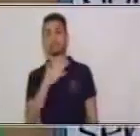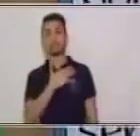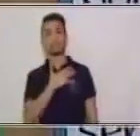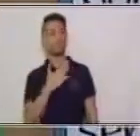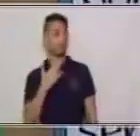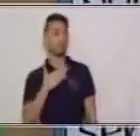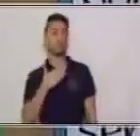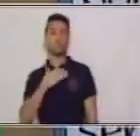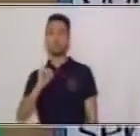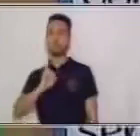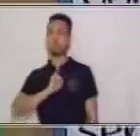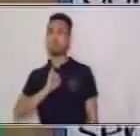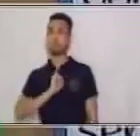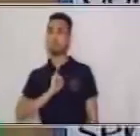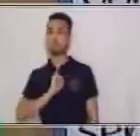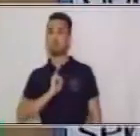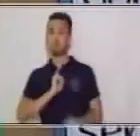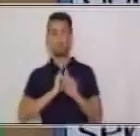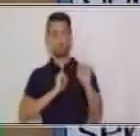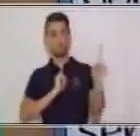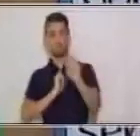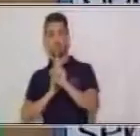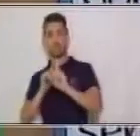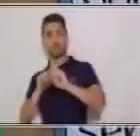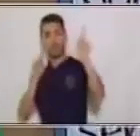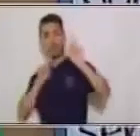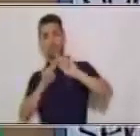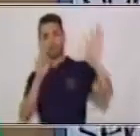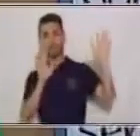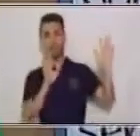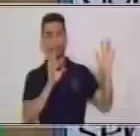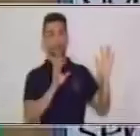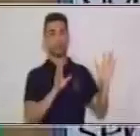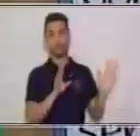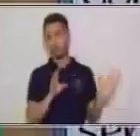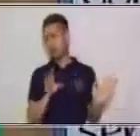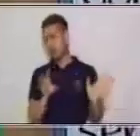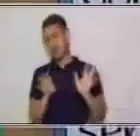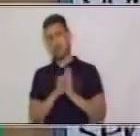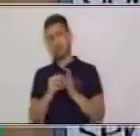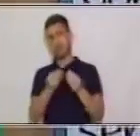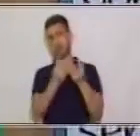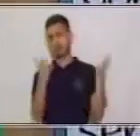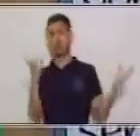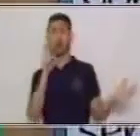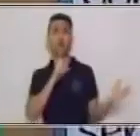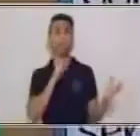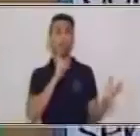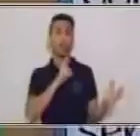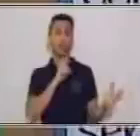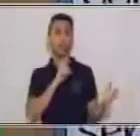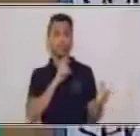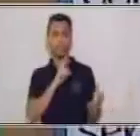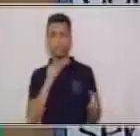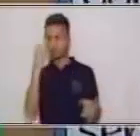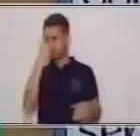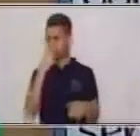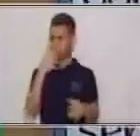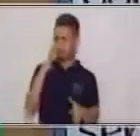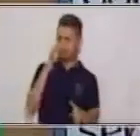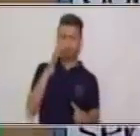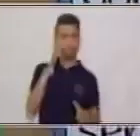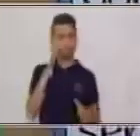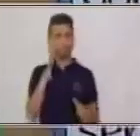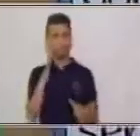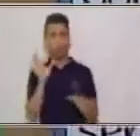identifica de las demás personas, porque aunque hayan jóvenes como tú, o parecidos, o todos tengan